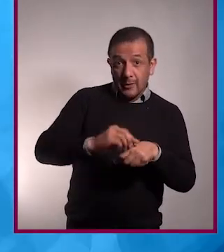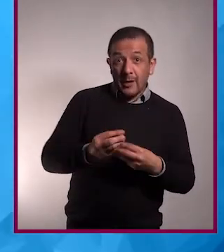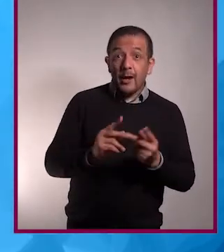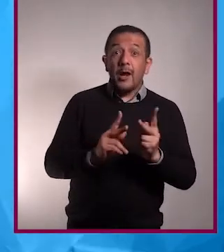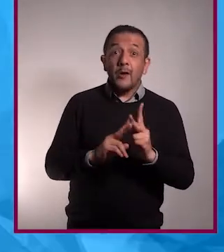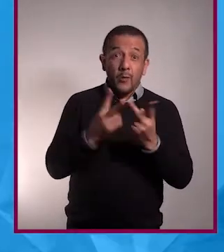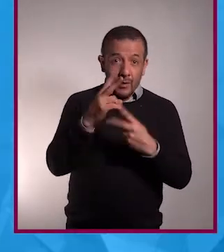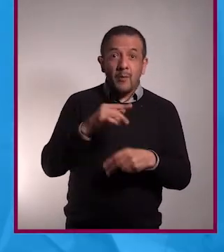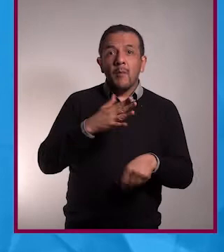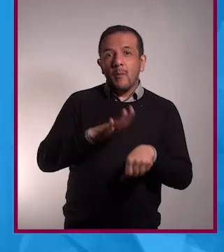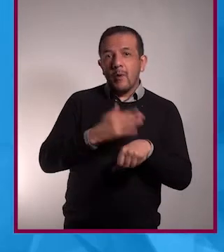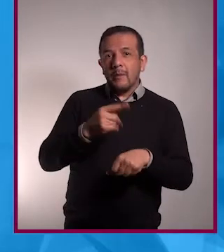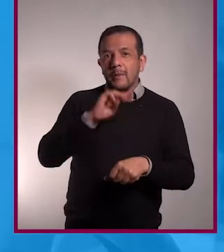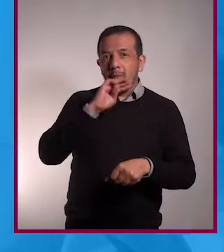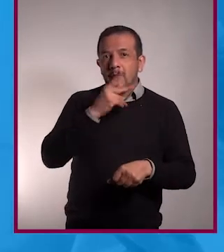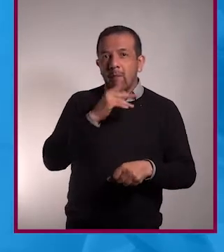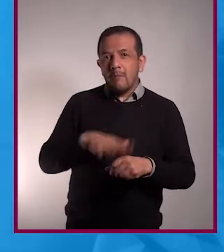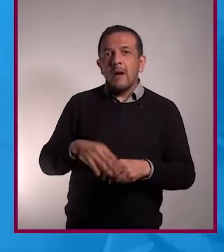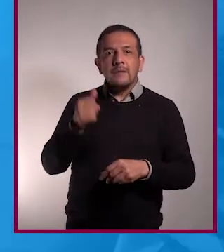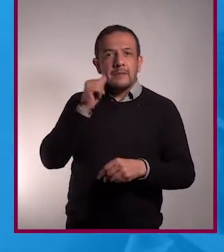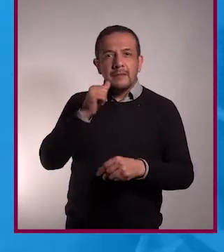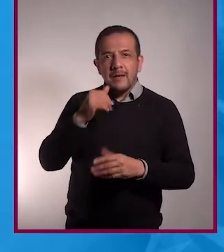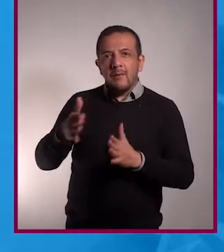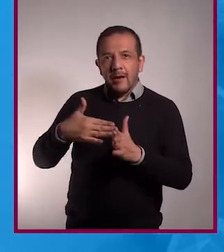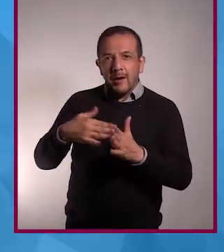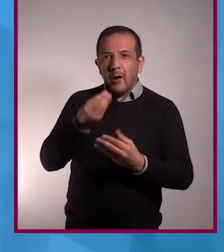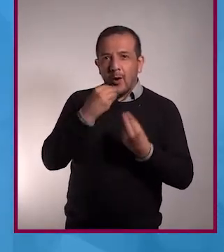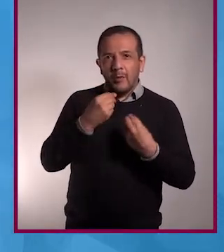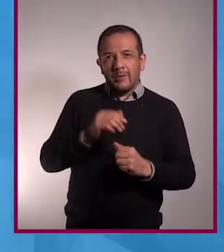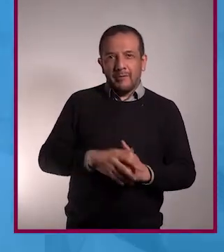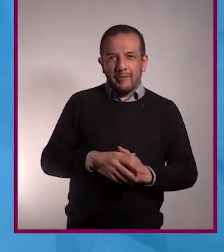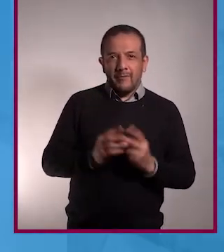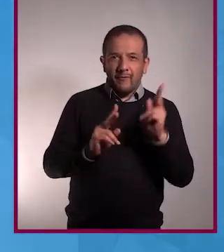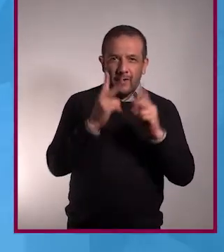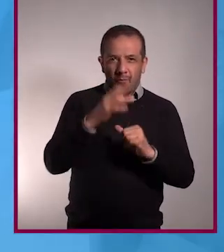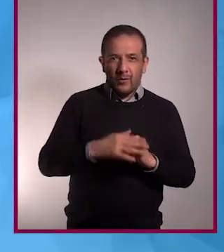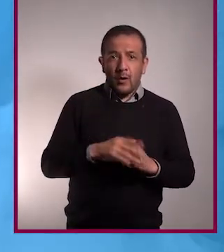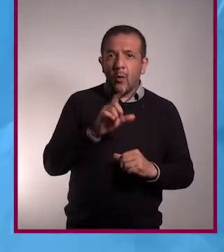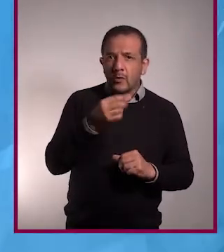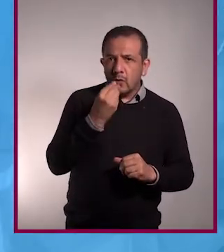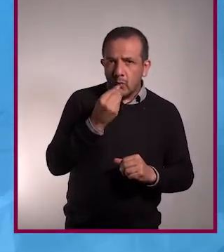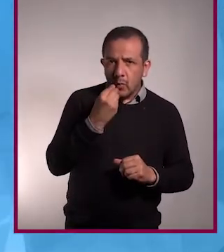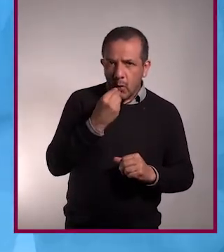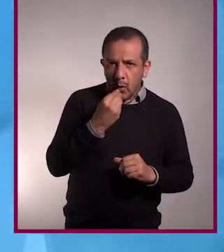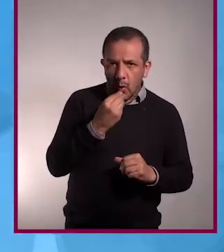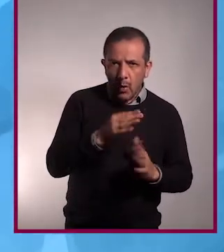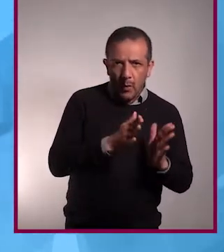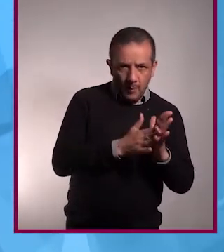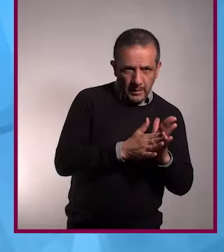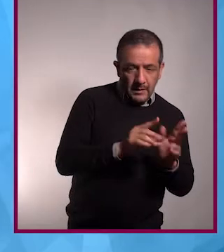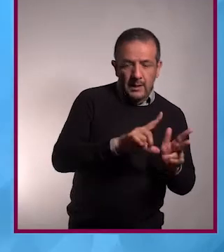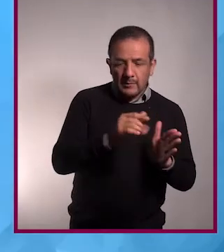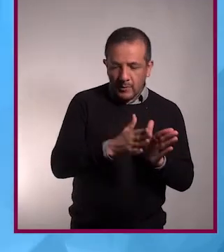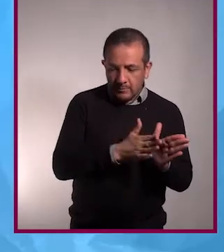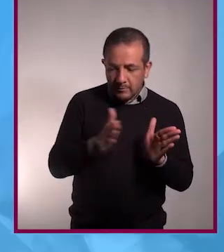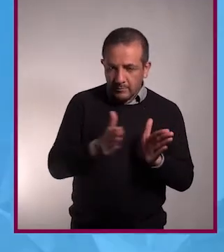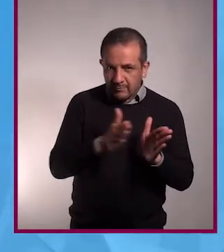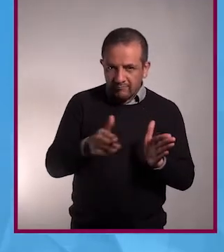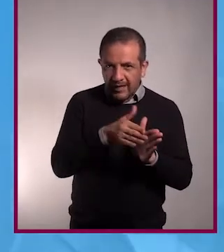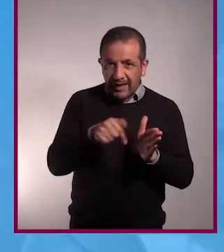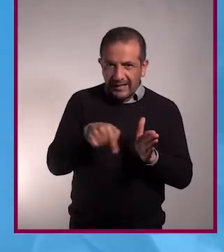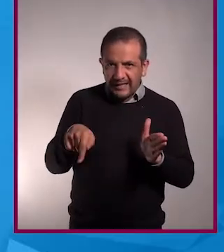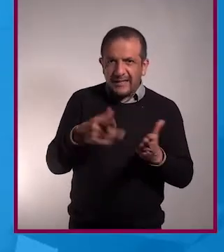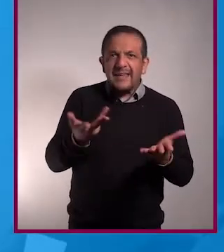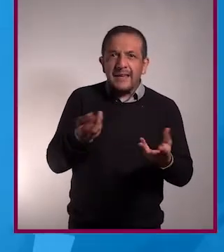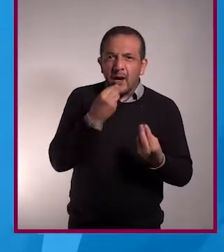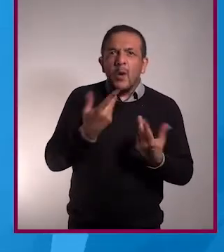todos los días porque mis papás cocinan mucho con verduras. Cuando sientes hambre entre comidas, ¿qué te gusta o sueles